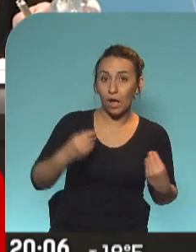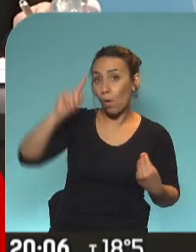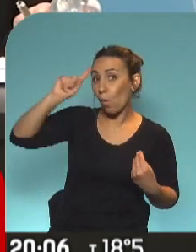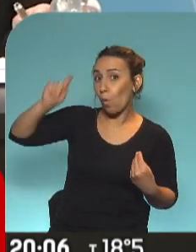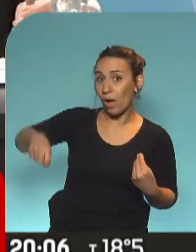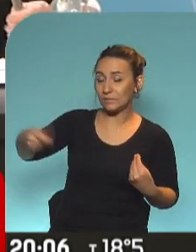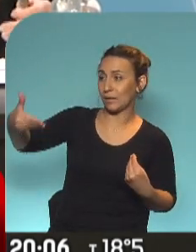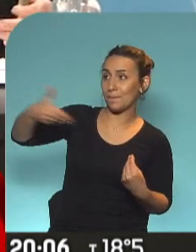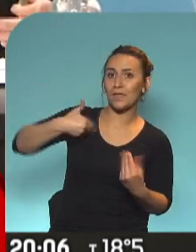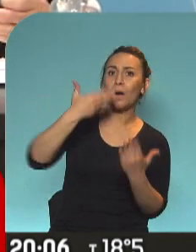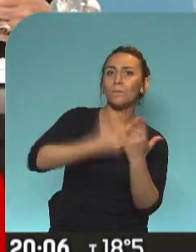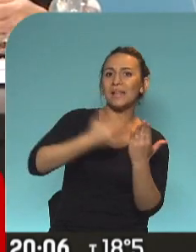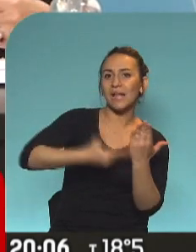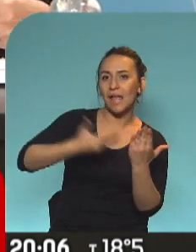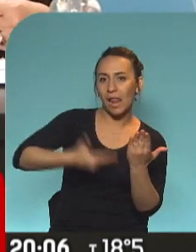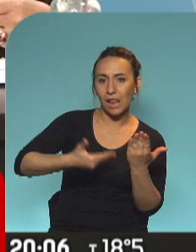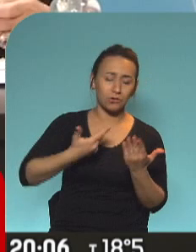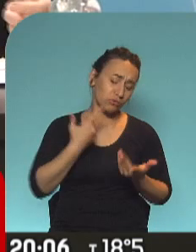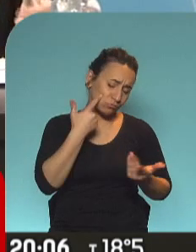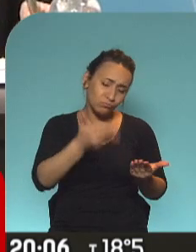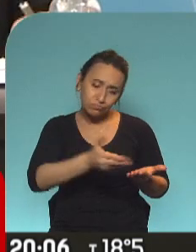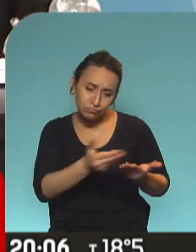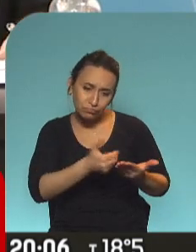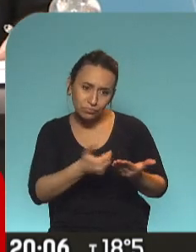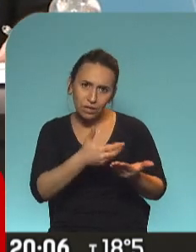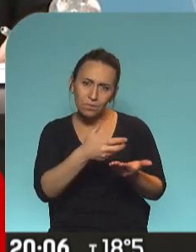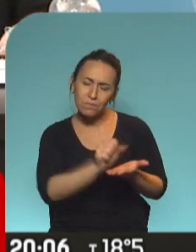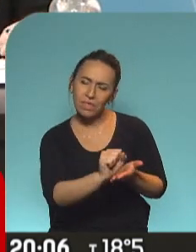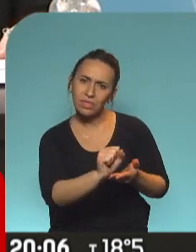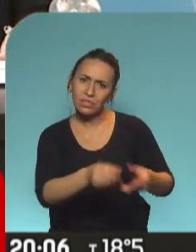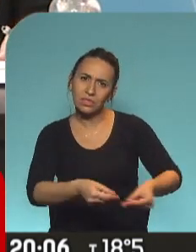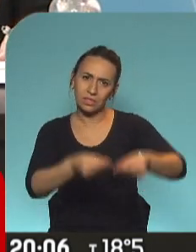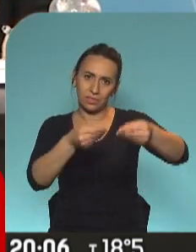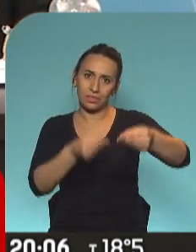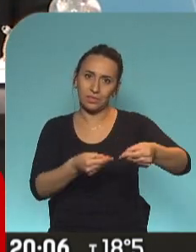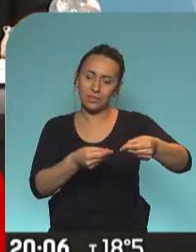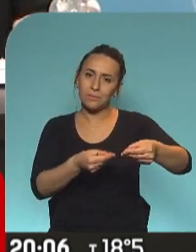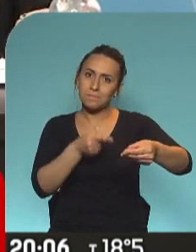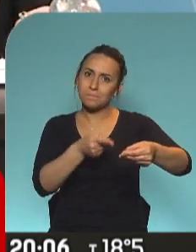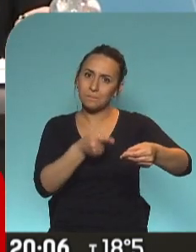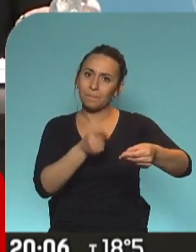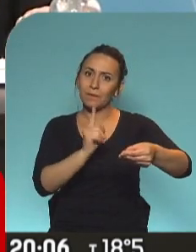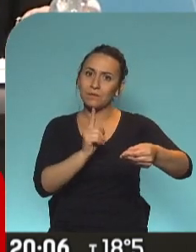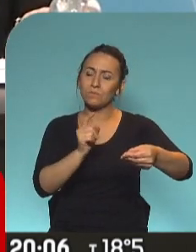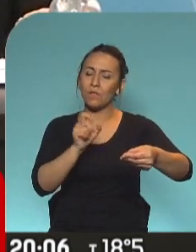juez, y dentro de la búsqueda de ese material apareció justamente lo de la